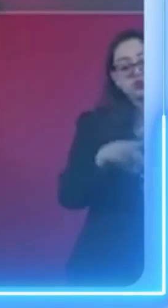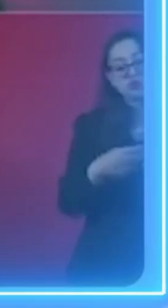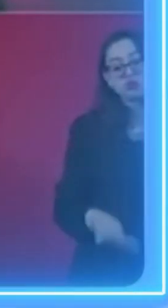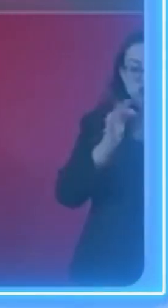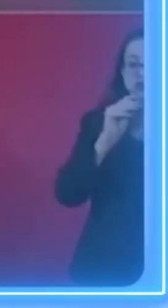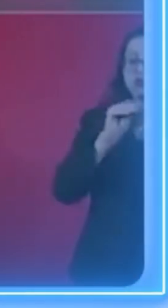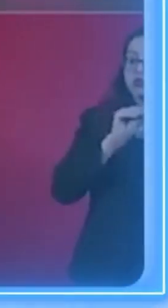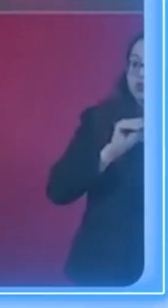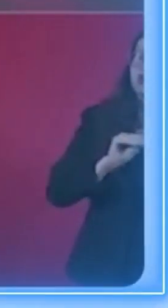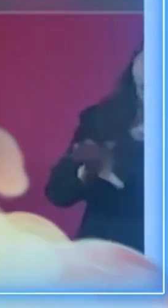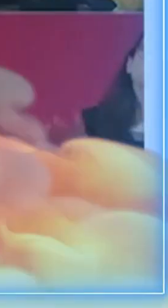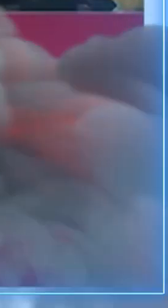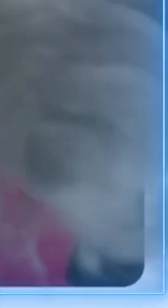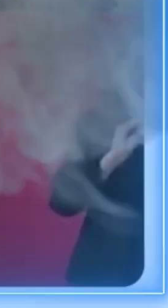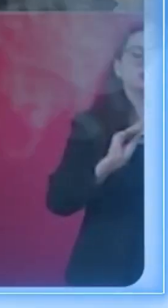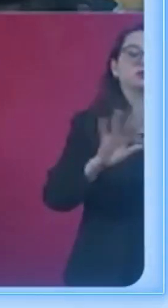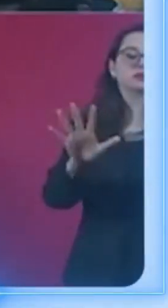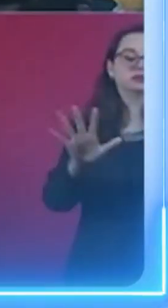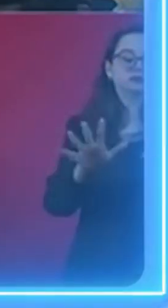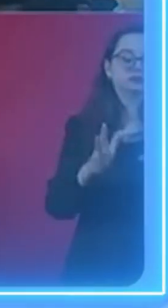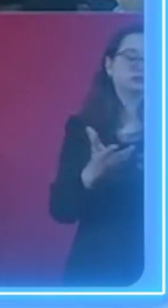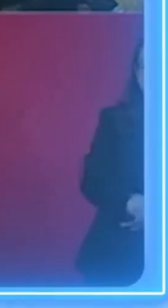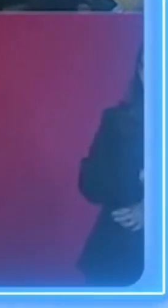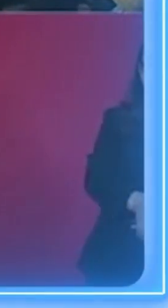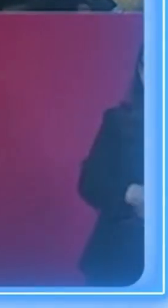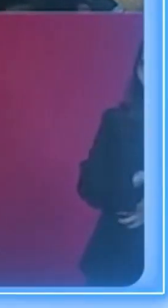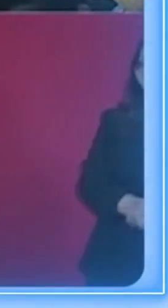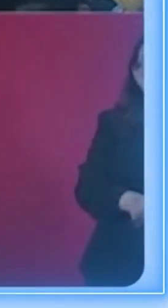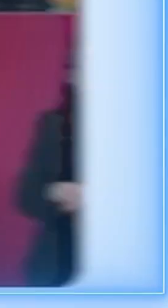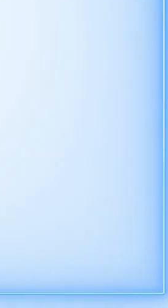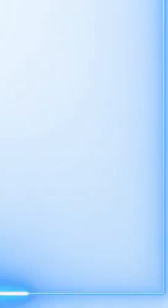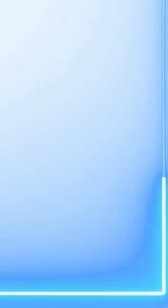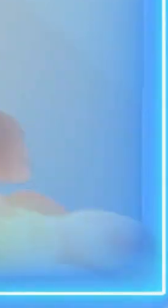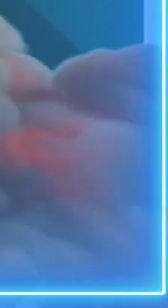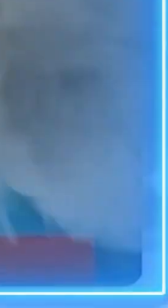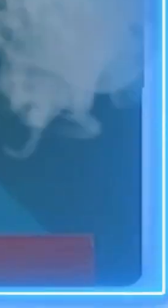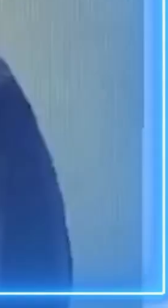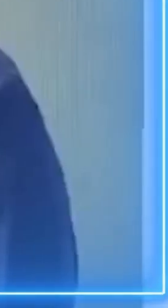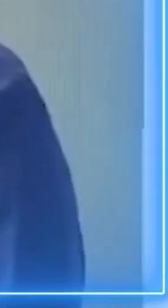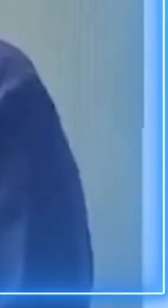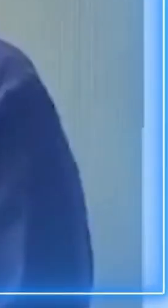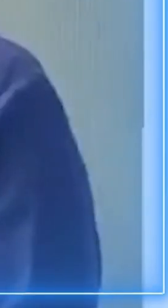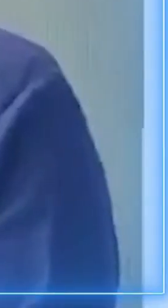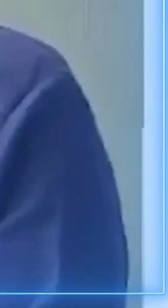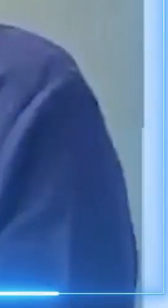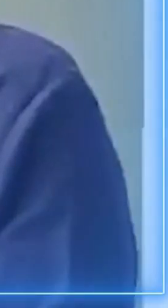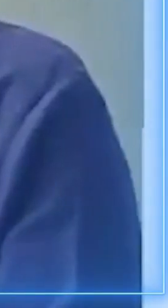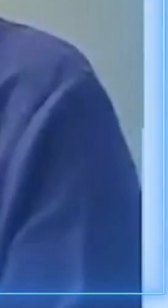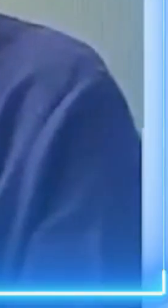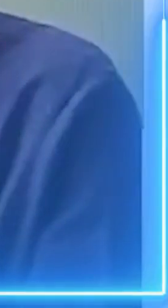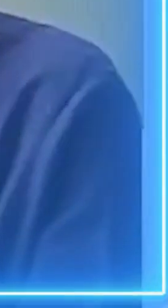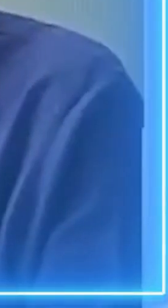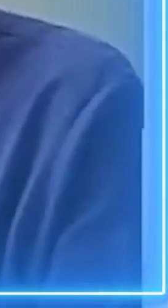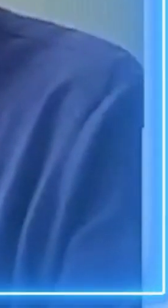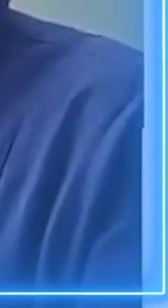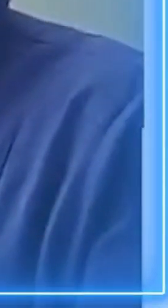encargadas de hacer ese trabajo Mercenario cobran muchísimo hoy en el Canal de gr Master vamos a hablar de un tema que